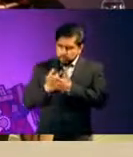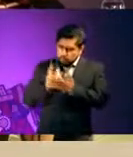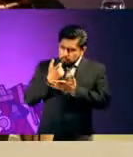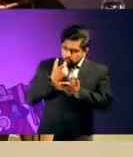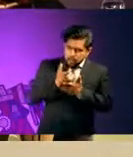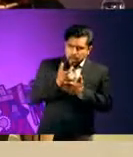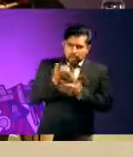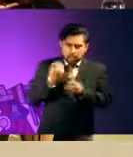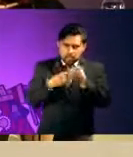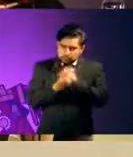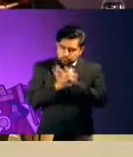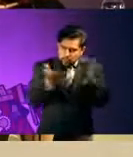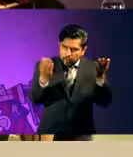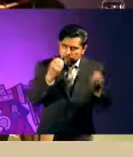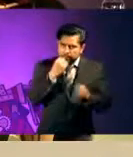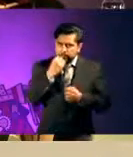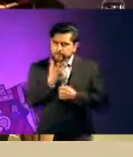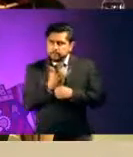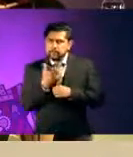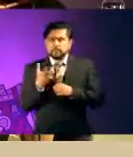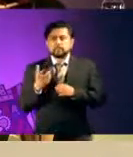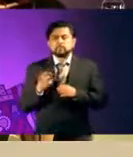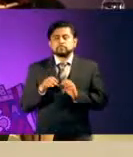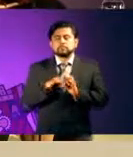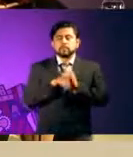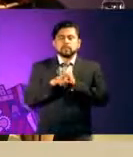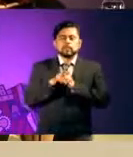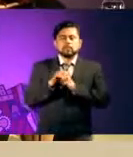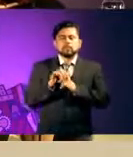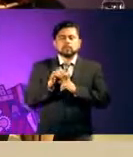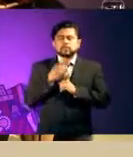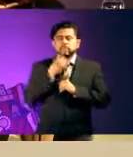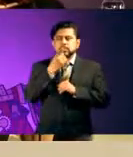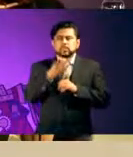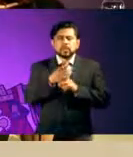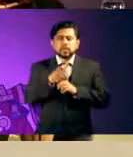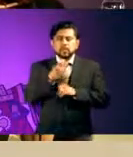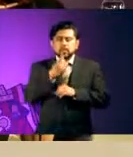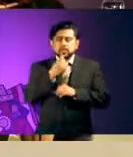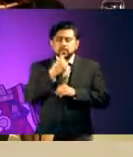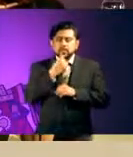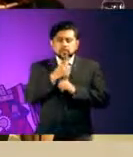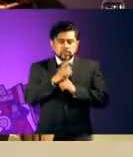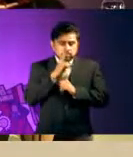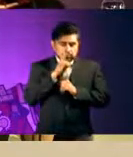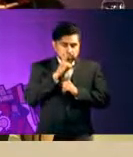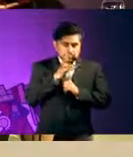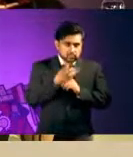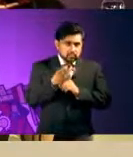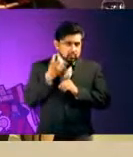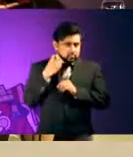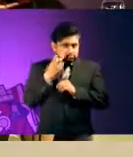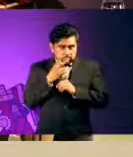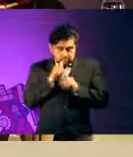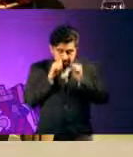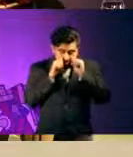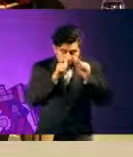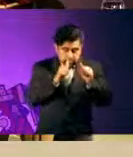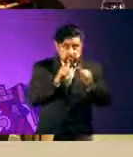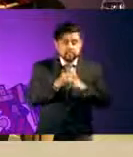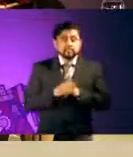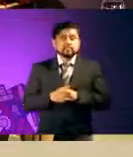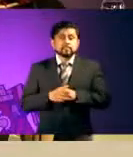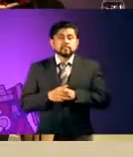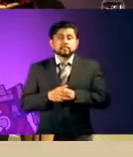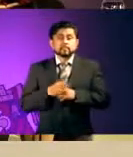decía a los niños mejor los veo y no hay que oírlos ese padre y paralelamente